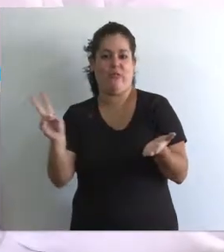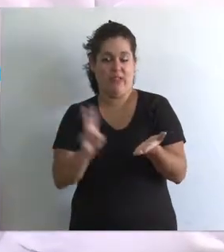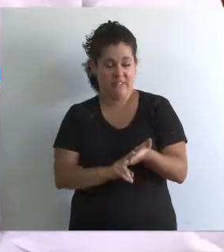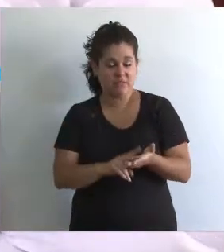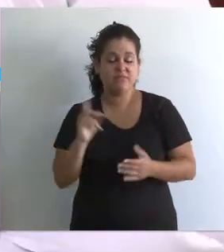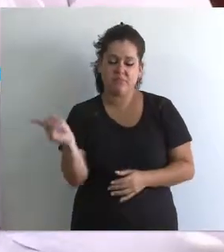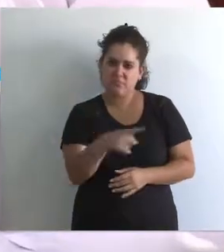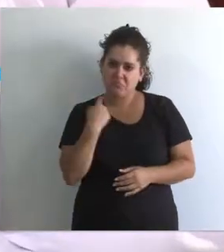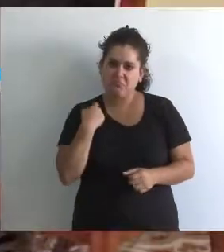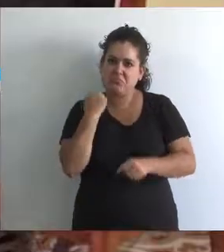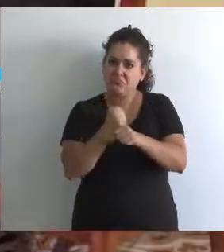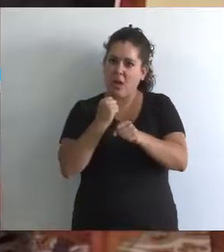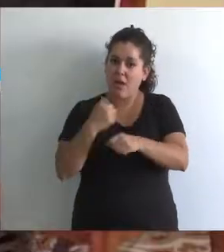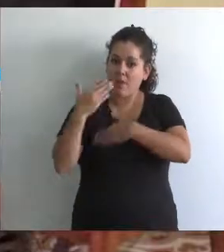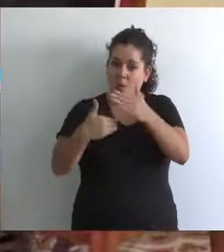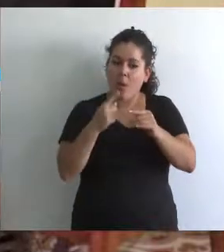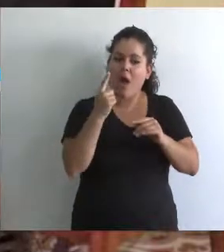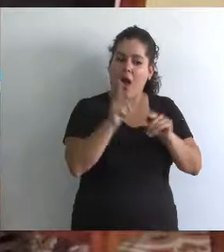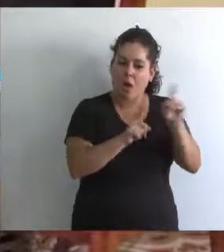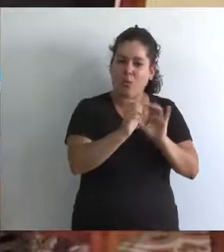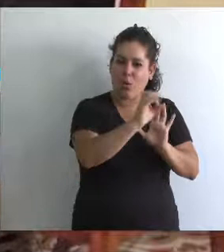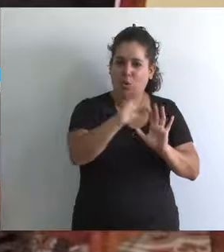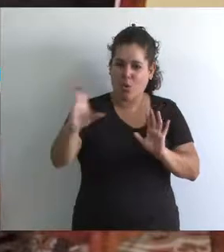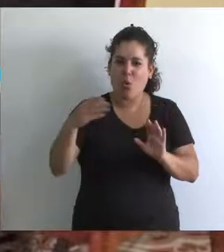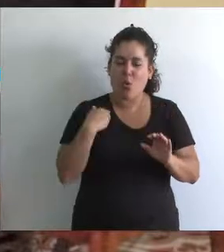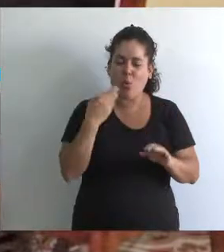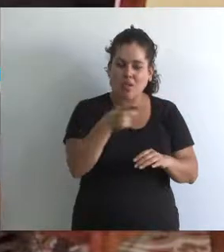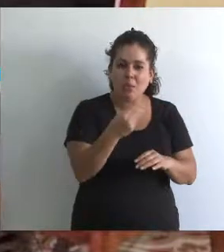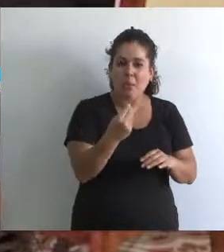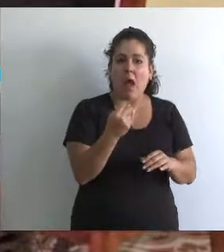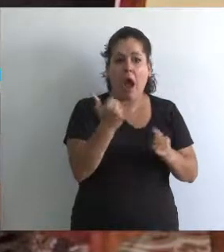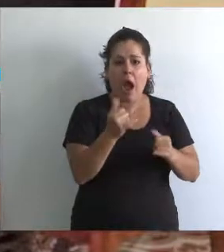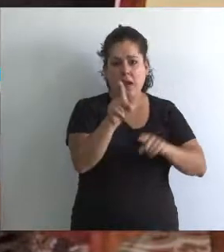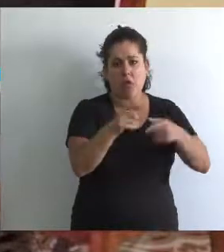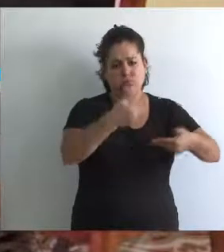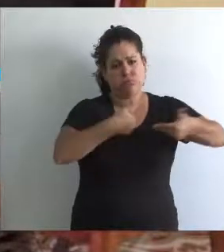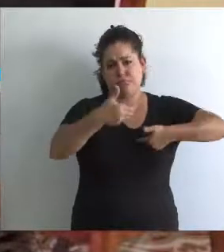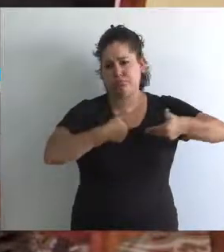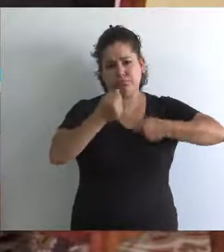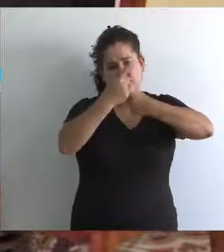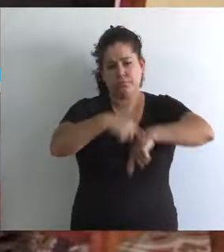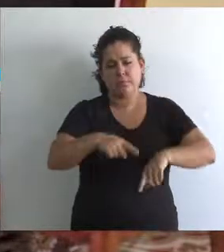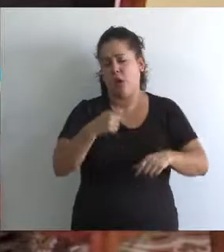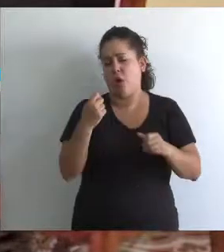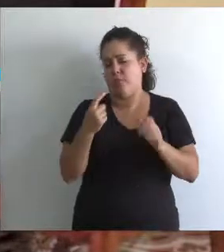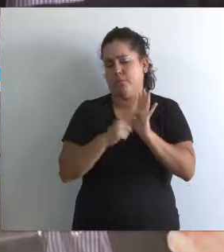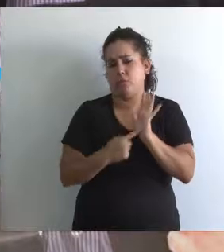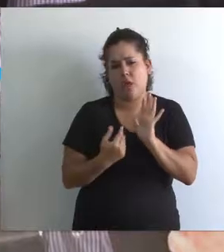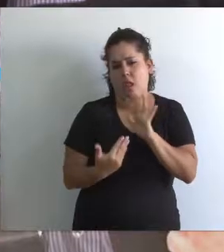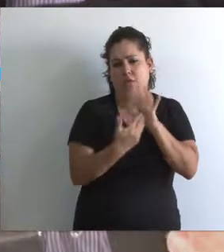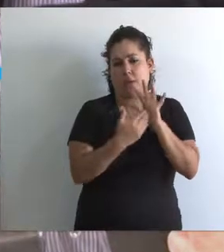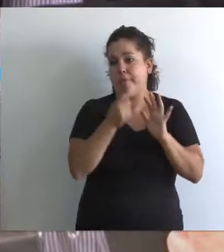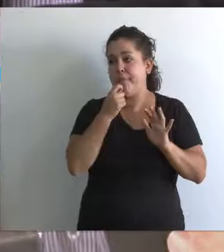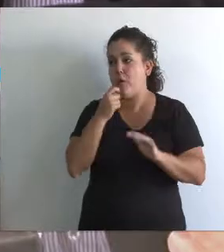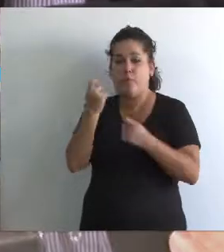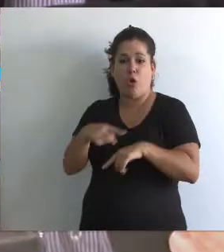clubes de barrio. Nosotros estamos trabajando con los propios clubes esta iniciativa, hay demandas muy concretas. ¿Cómo cuáles, por ejemplo? Por